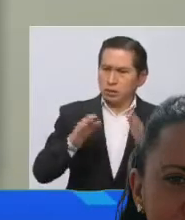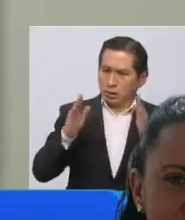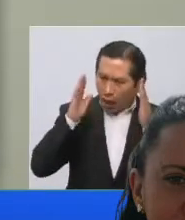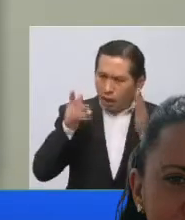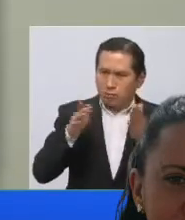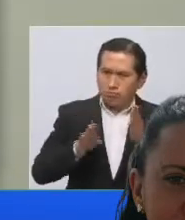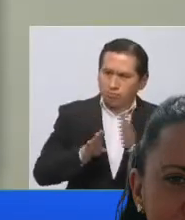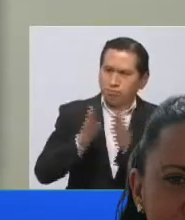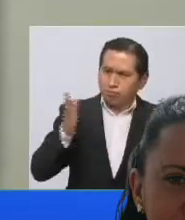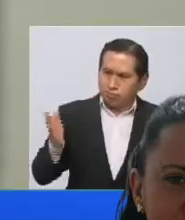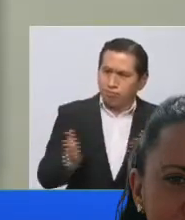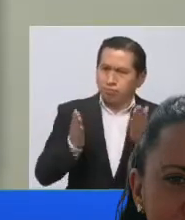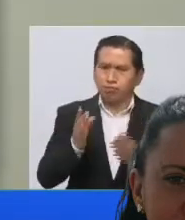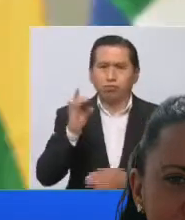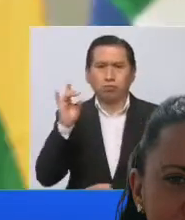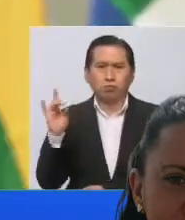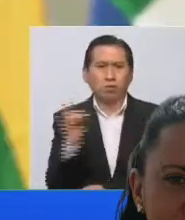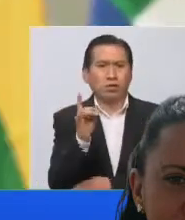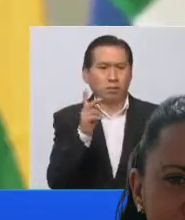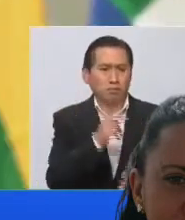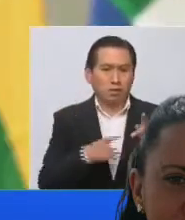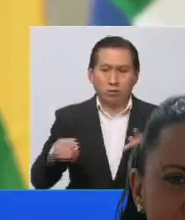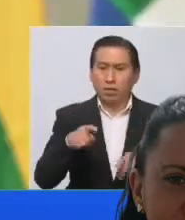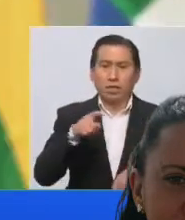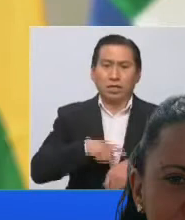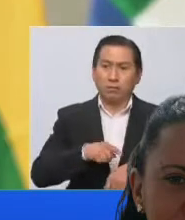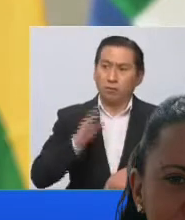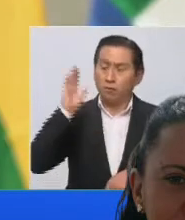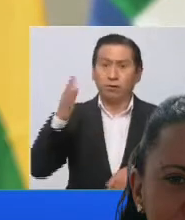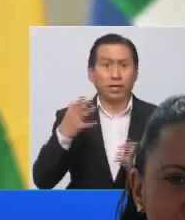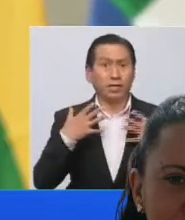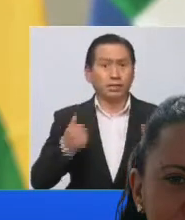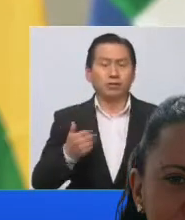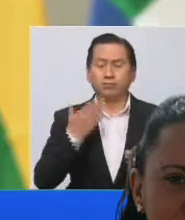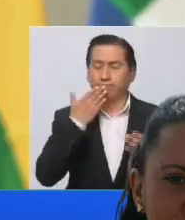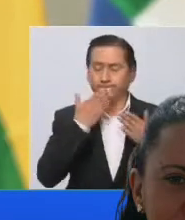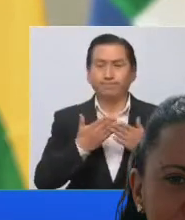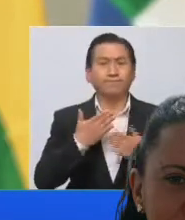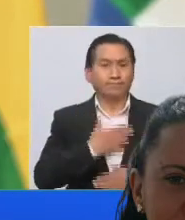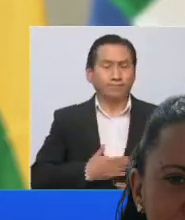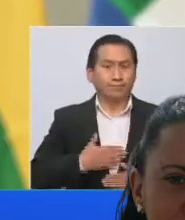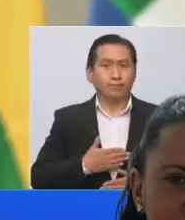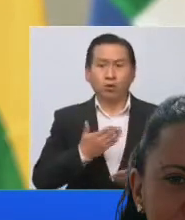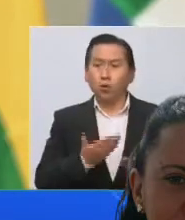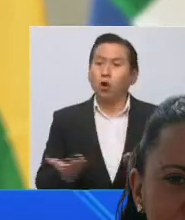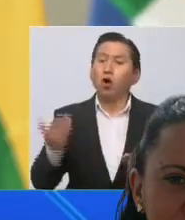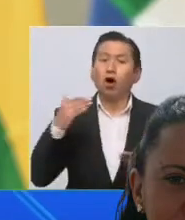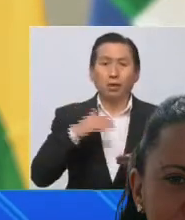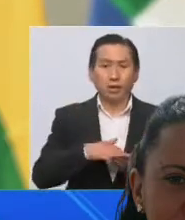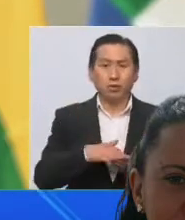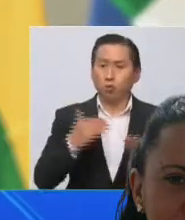monitor multiparamétrico con presión invasiva, bomba de infusión bulométrica, bomba de jeringa,